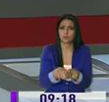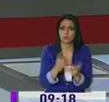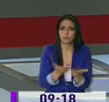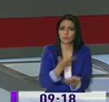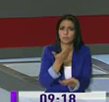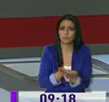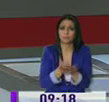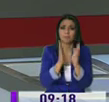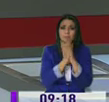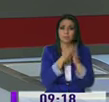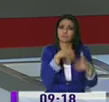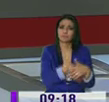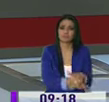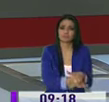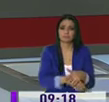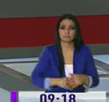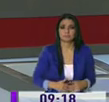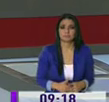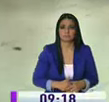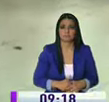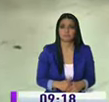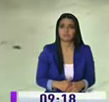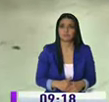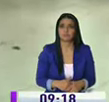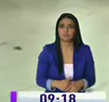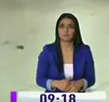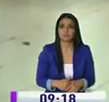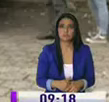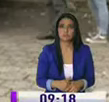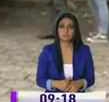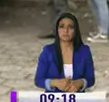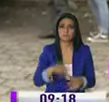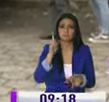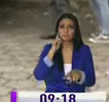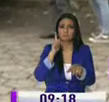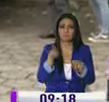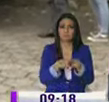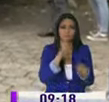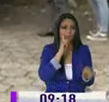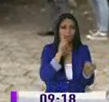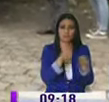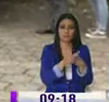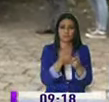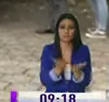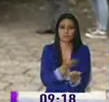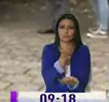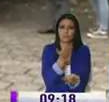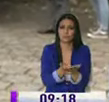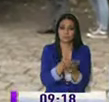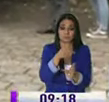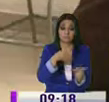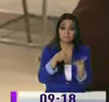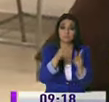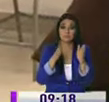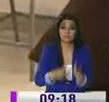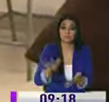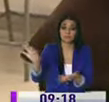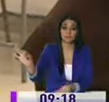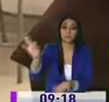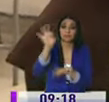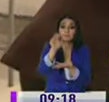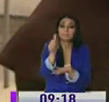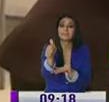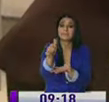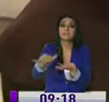solicitan archivo de la misma continúan los desacuerdos frente al planteamiento de que los perfectos sean sólo elegidos por la